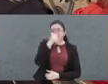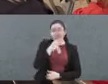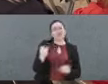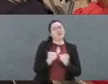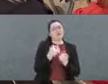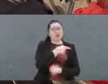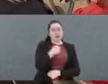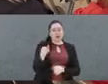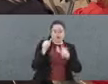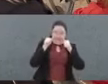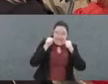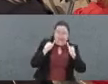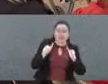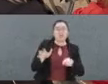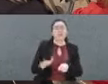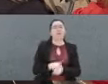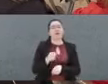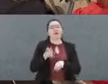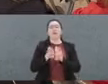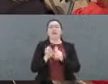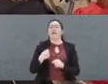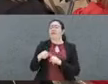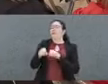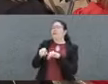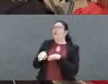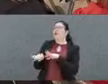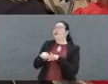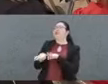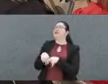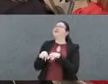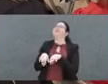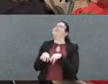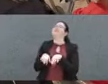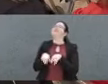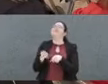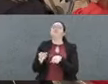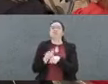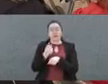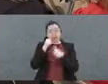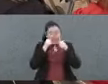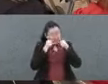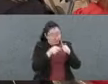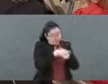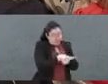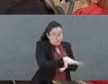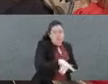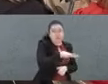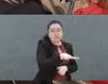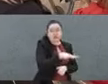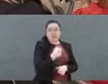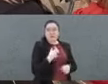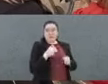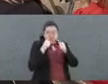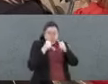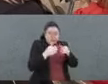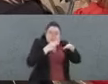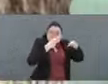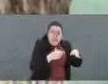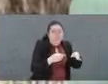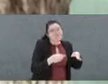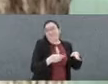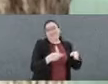ustedes, porque a veces si uno se queda en la oficina pues no escucha realmente lo que piensa la ciudadanía, y no solo